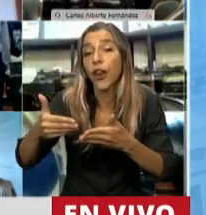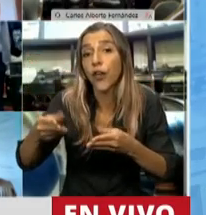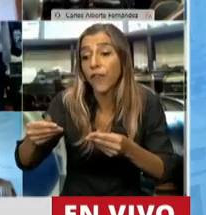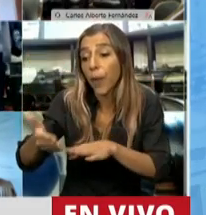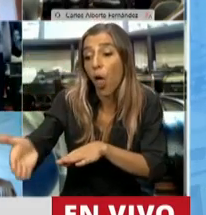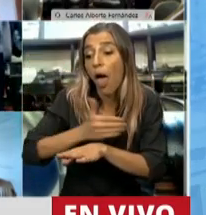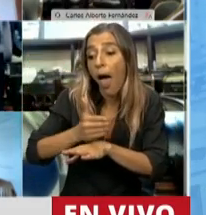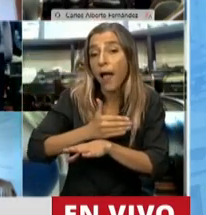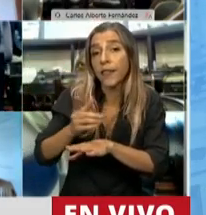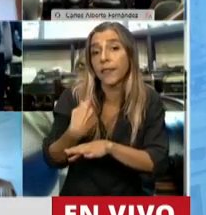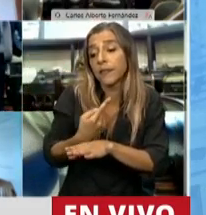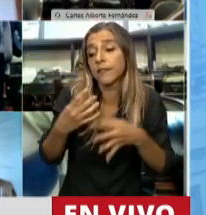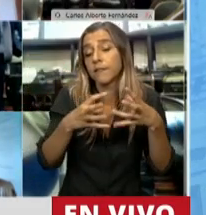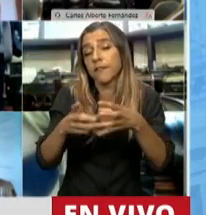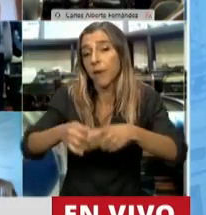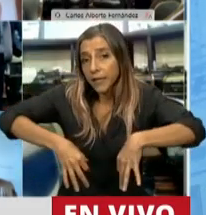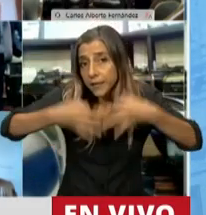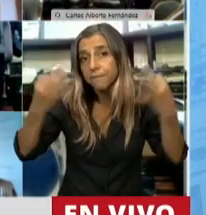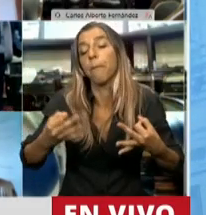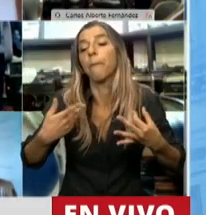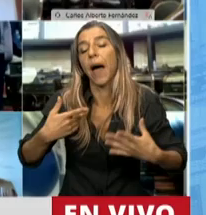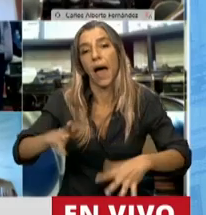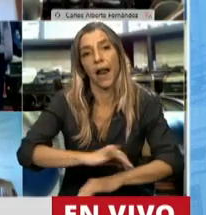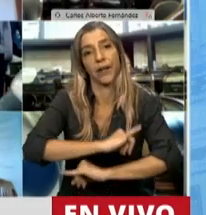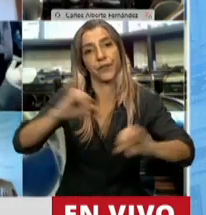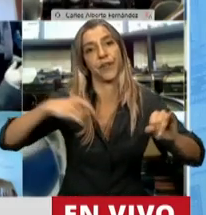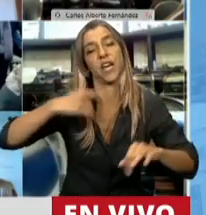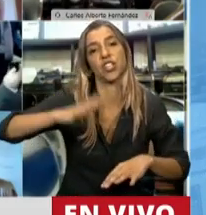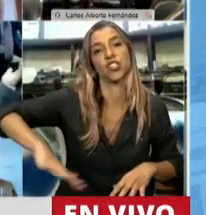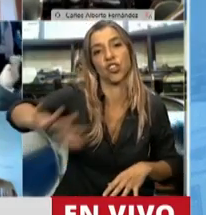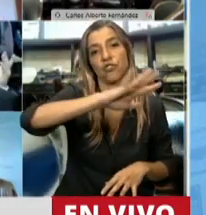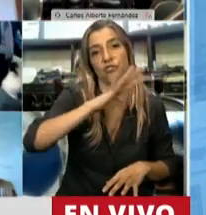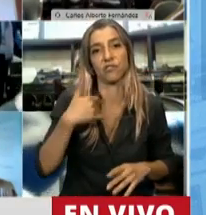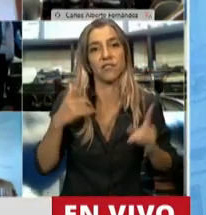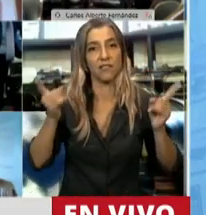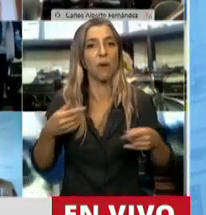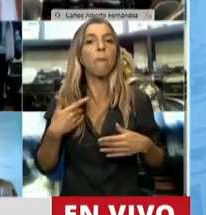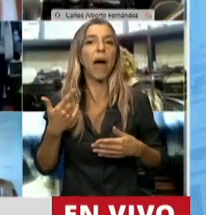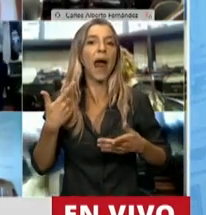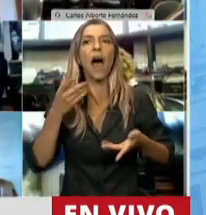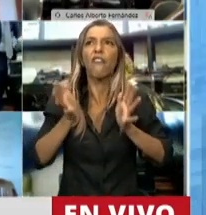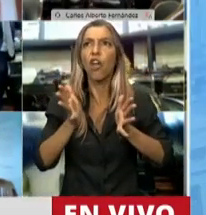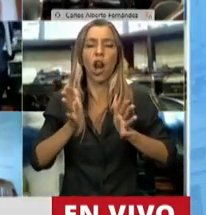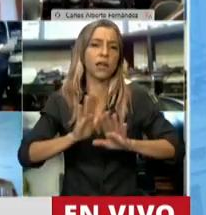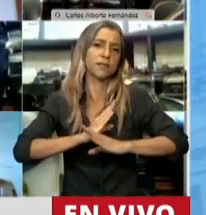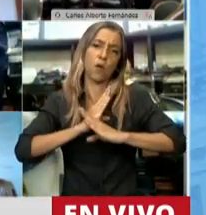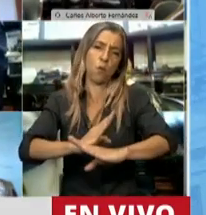expedirse en este sentido para darle un mensaje a la sociedad que la violencia nunca más es bienvenida a la gente.